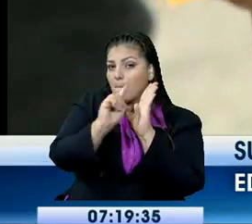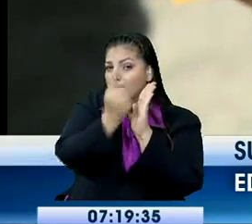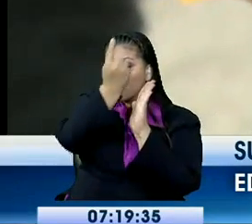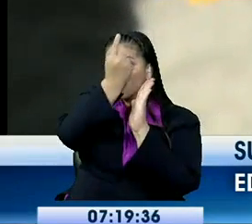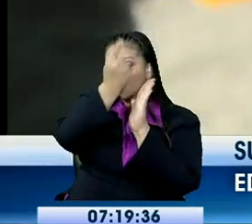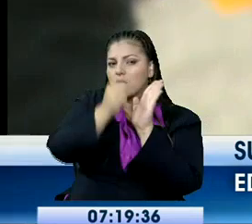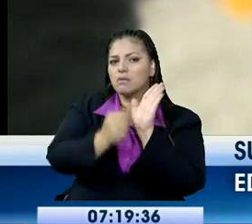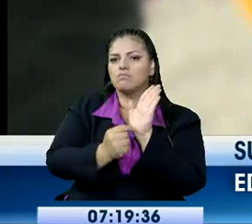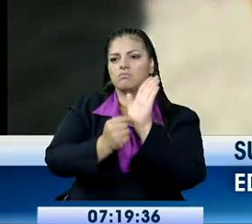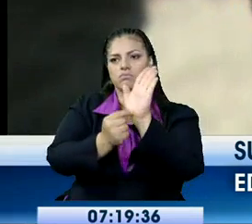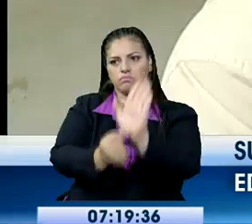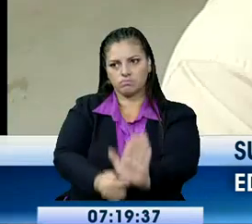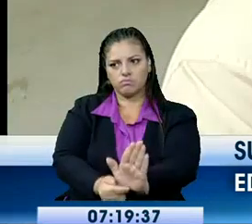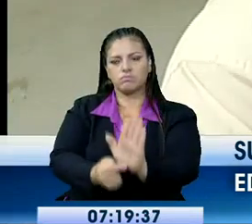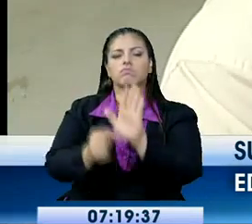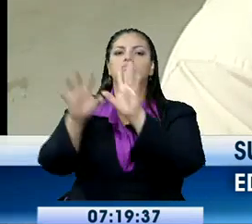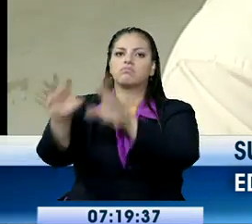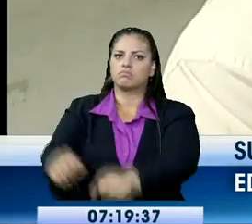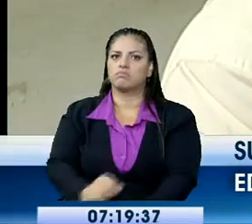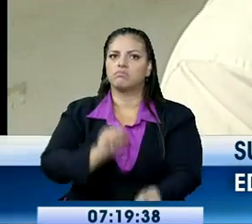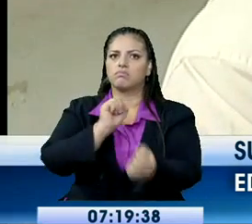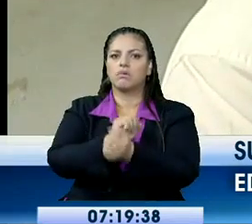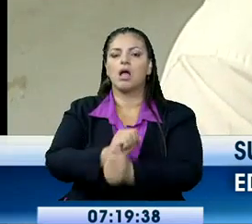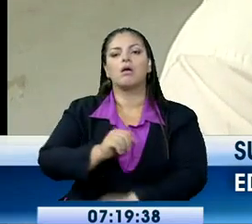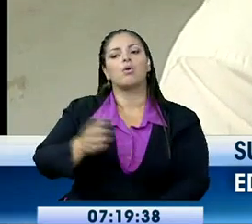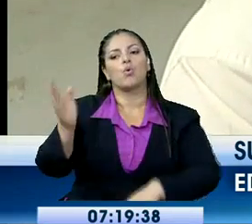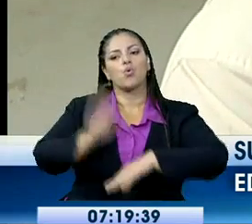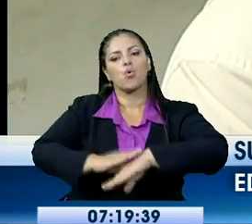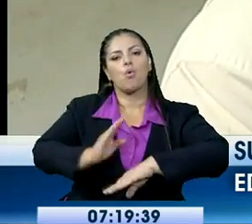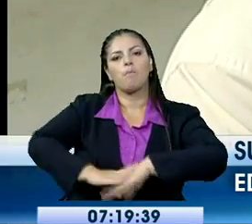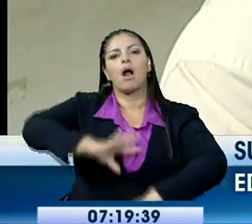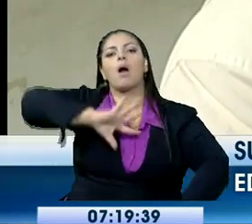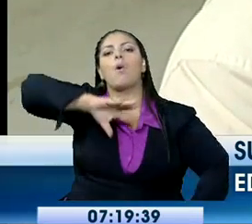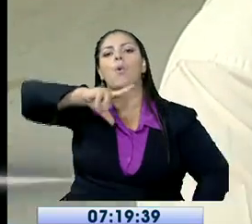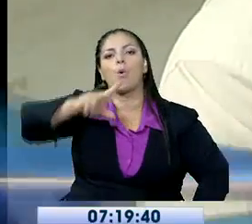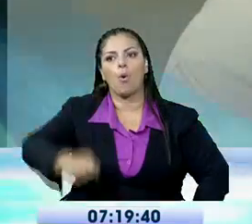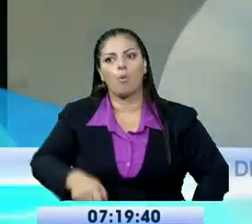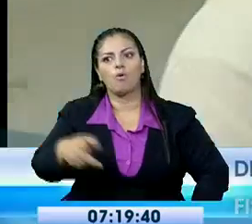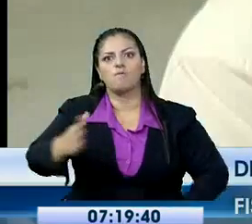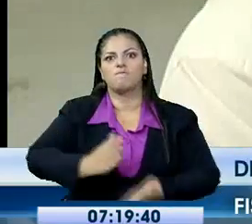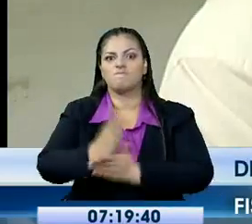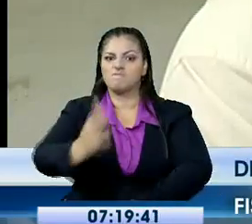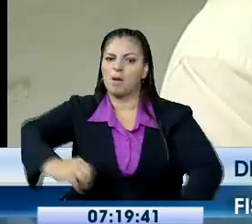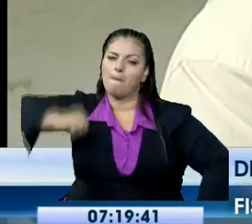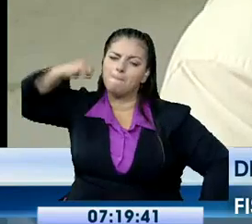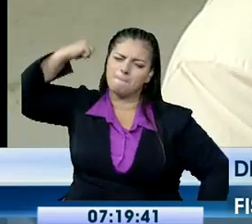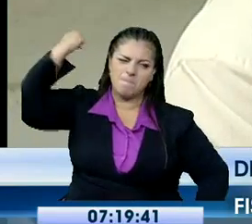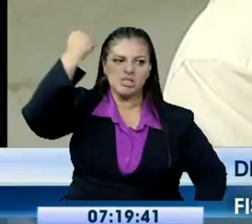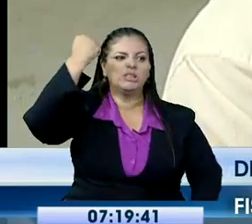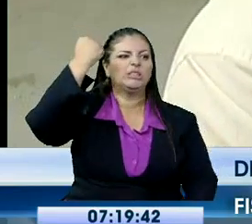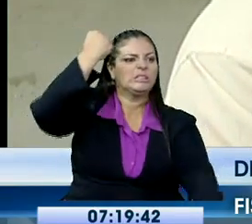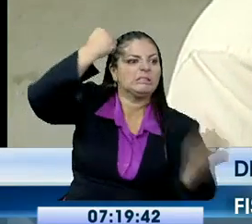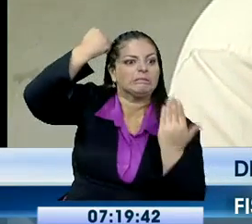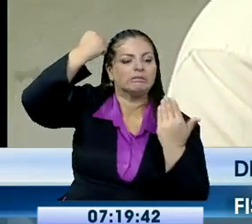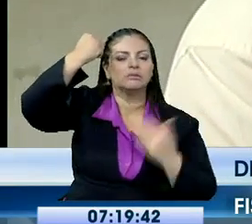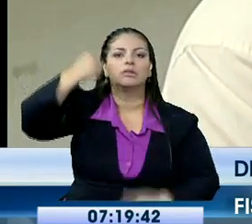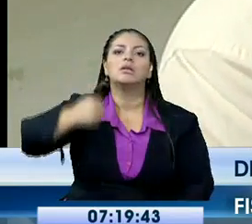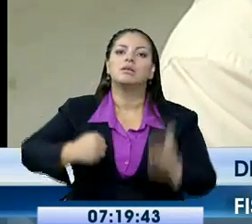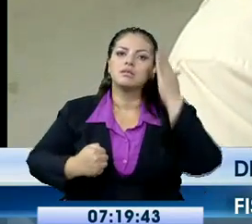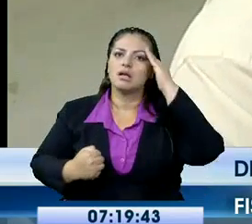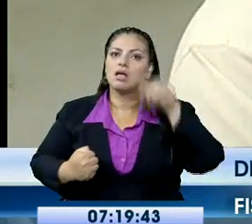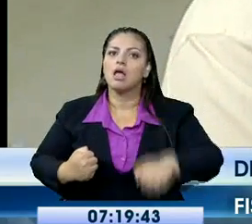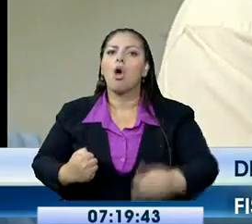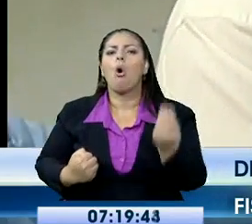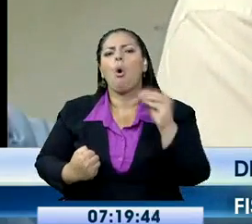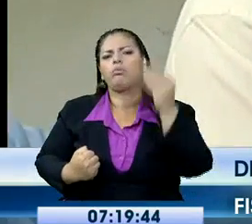Orgánico Integral Penal. Esto es el delito de robo con agravantes, tomando en consideración que la víctima era un menor de edad y además de